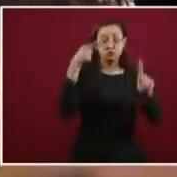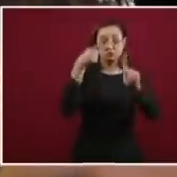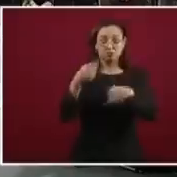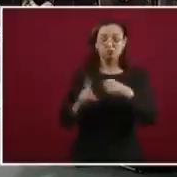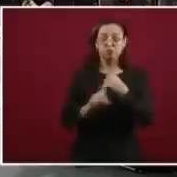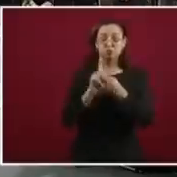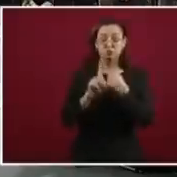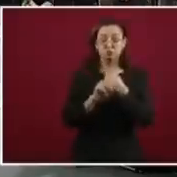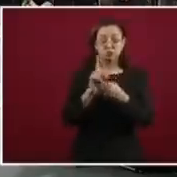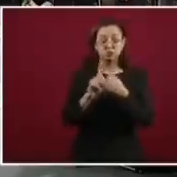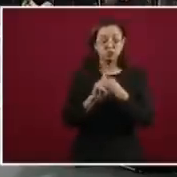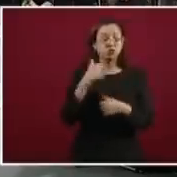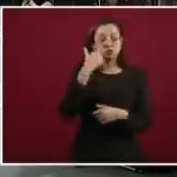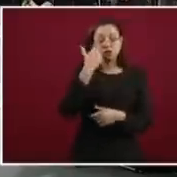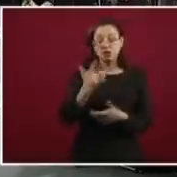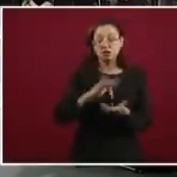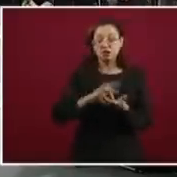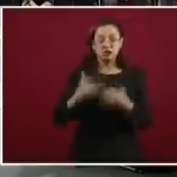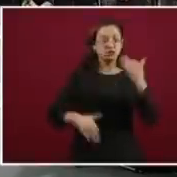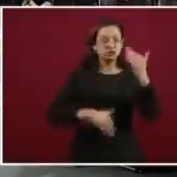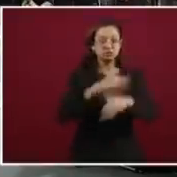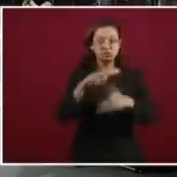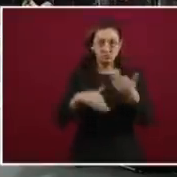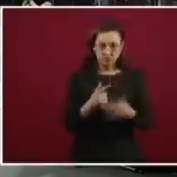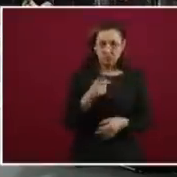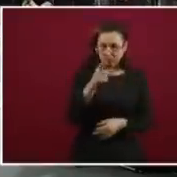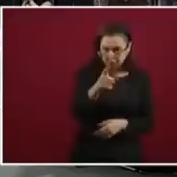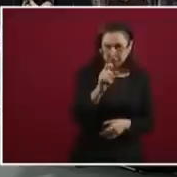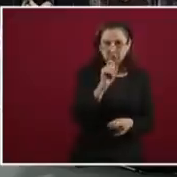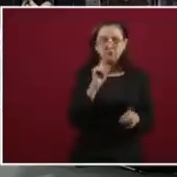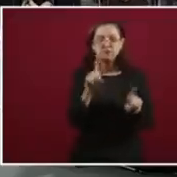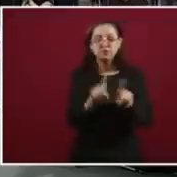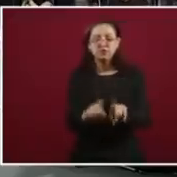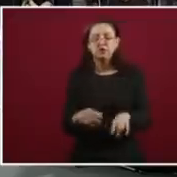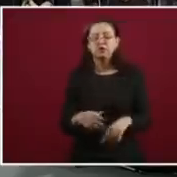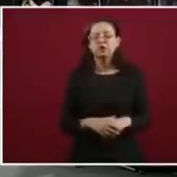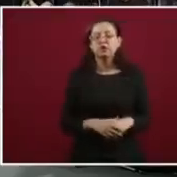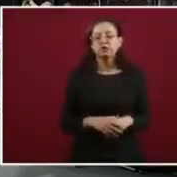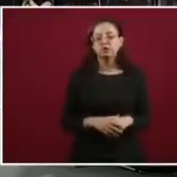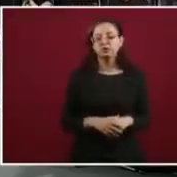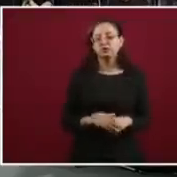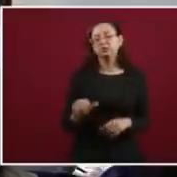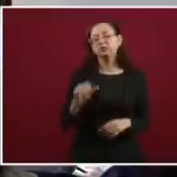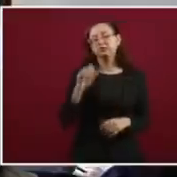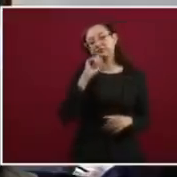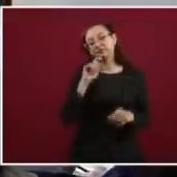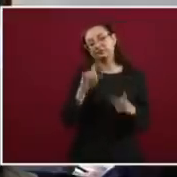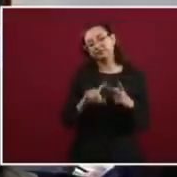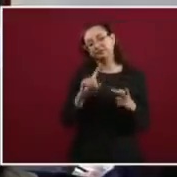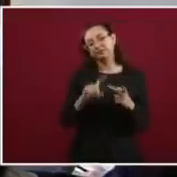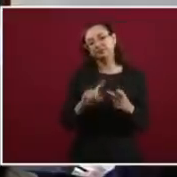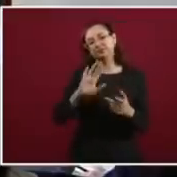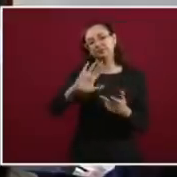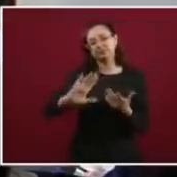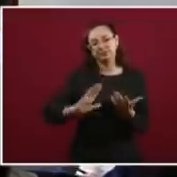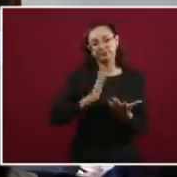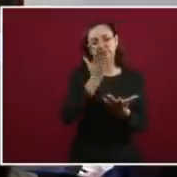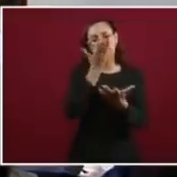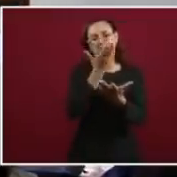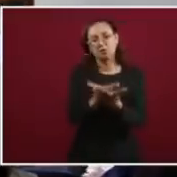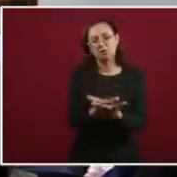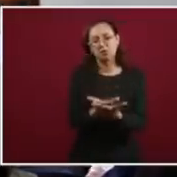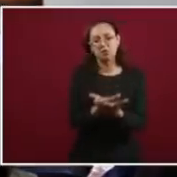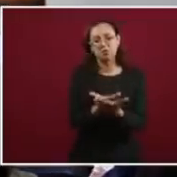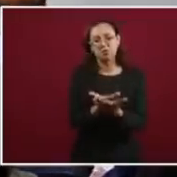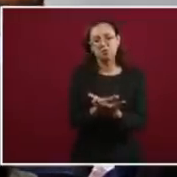a ti eso no y quiero plantear una propuesta y ver si